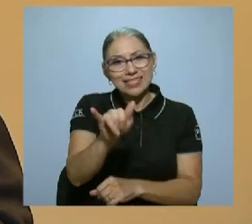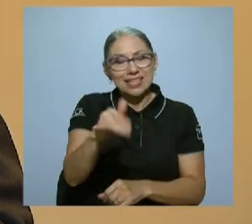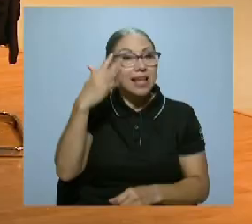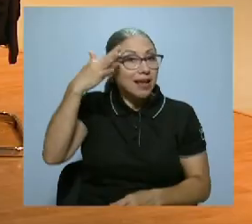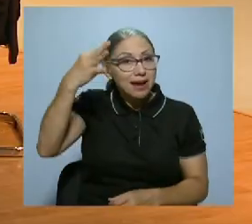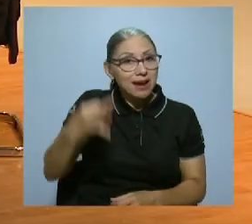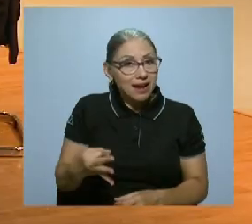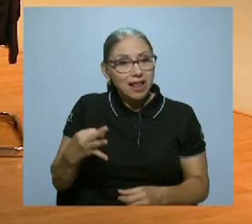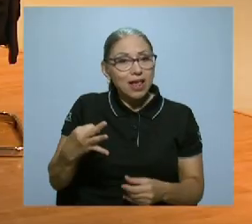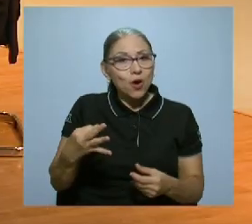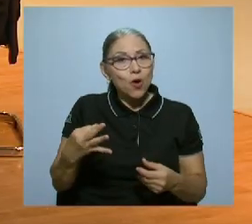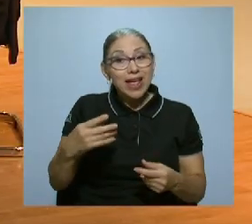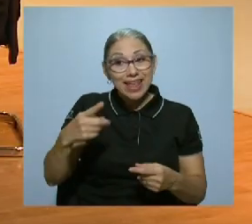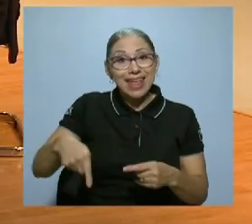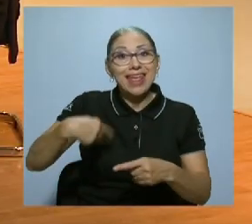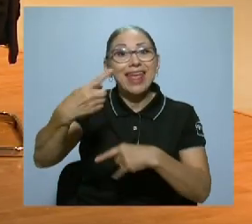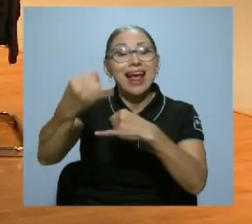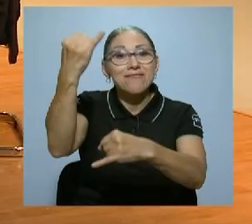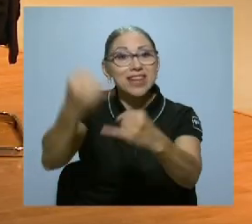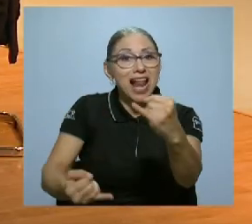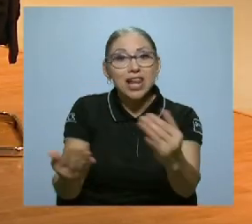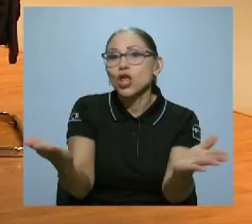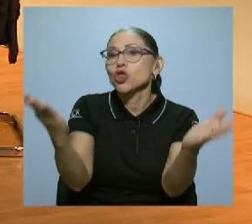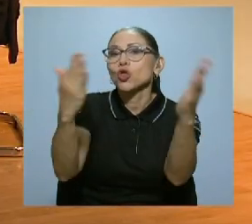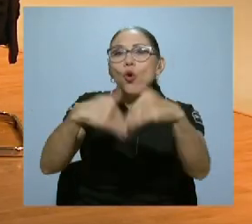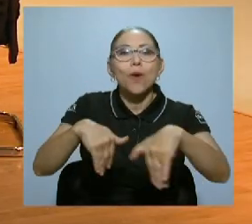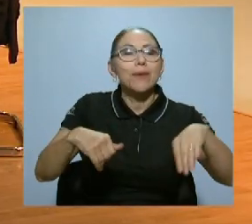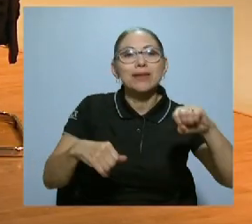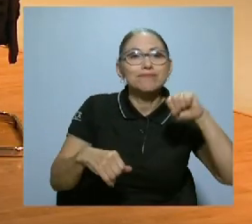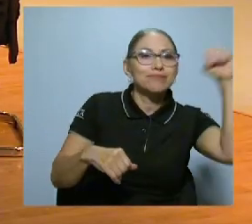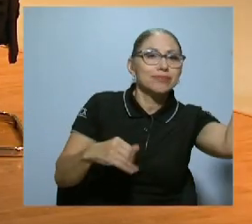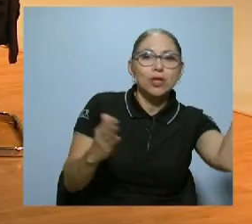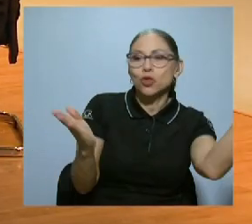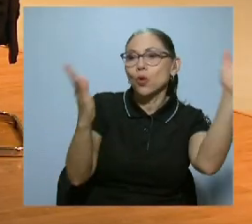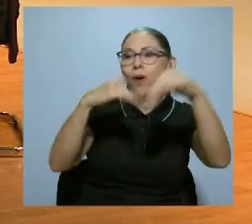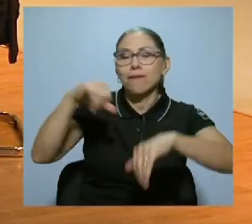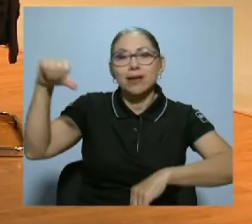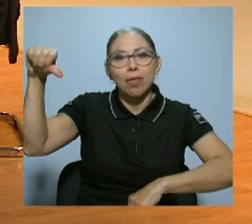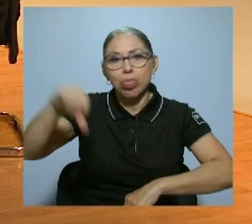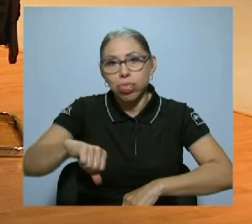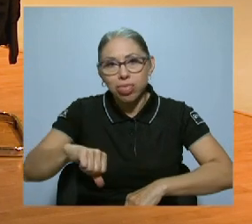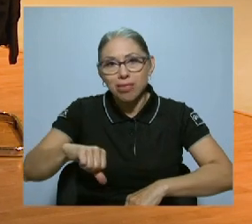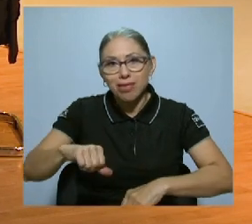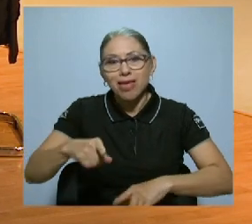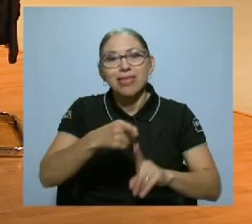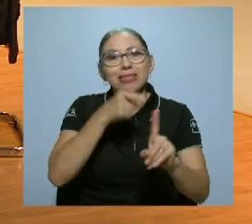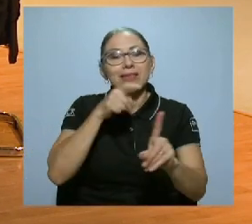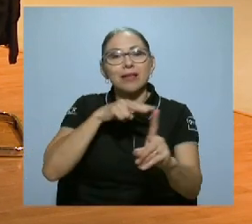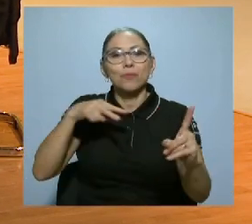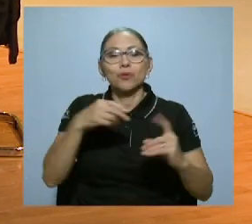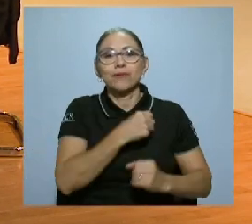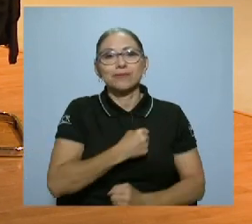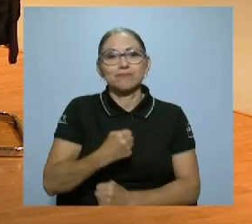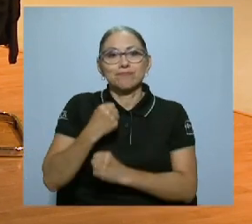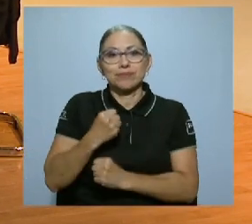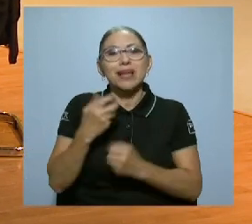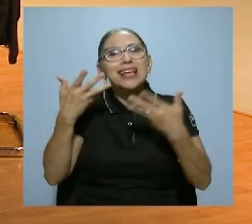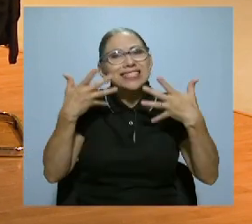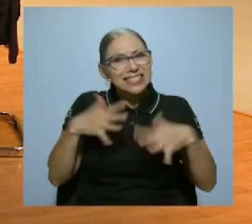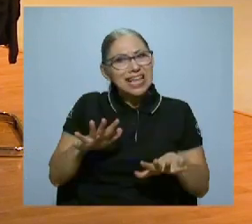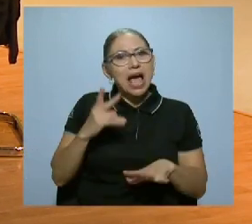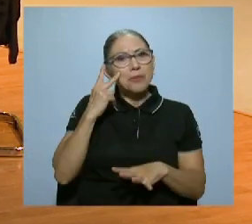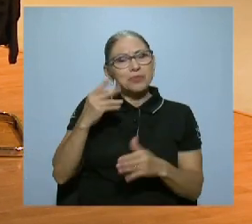va a haber ni vencidos ni vencedores desde la perspectiva militar. Está claro que se ha establecido líneas al estilo casi de la Primera Guerra